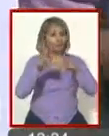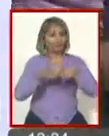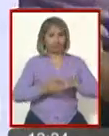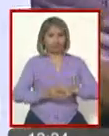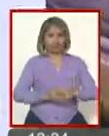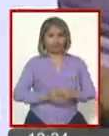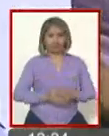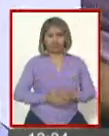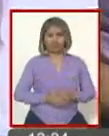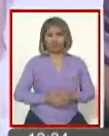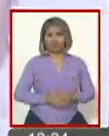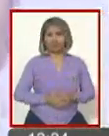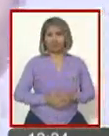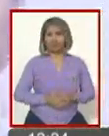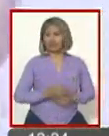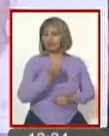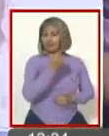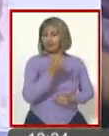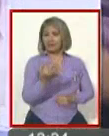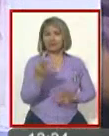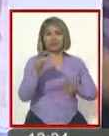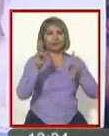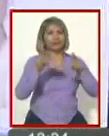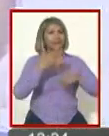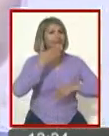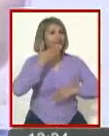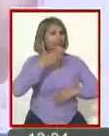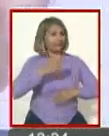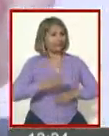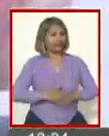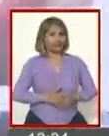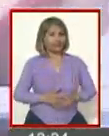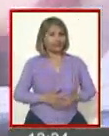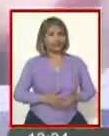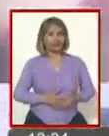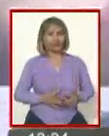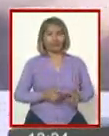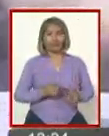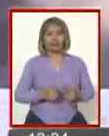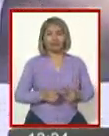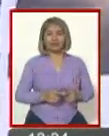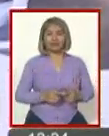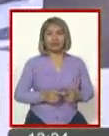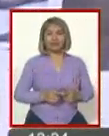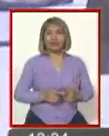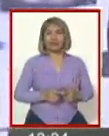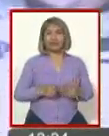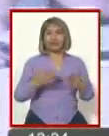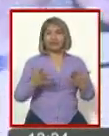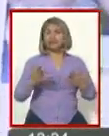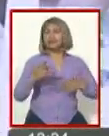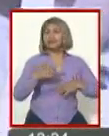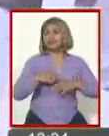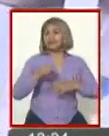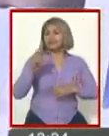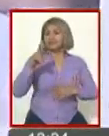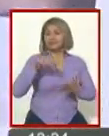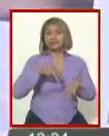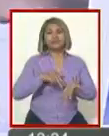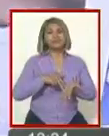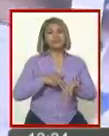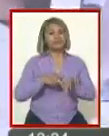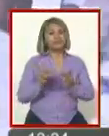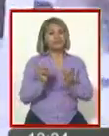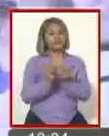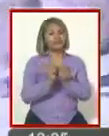a un digamos, o a cualquier persona que esté mal? Bien, Felipe, esa es la situación en este momento en la rotonda del Plan 3000.